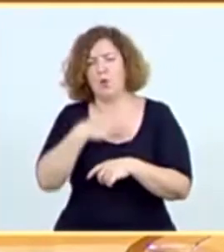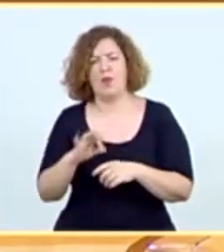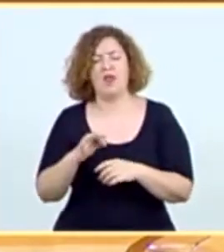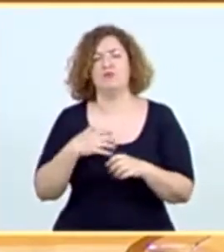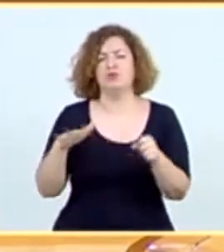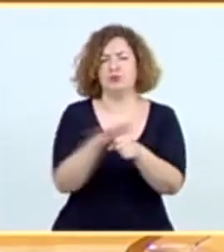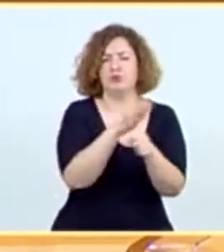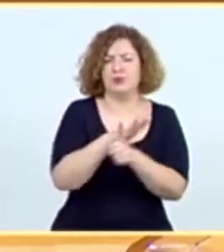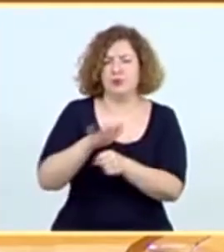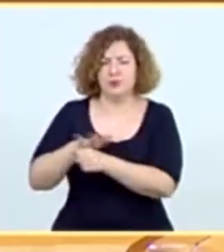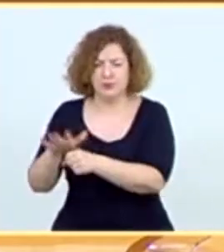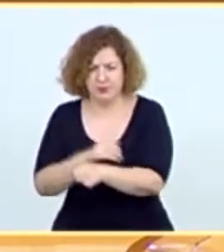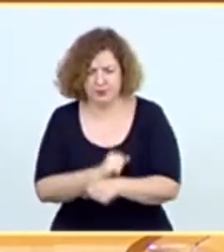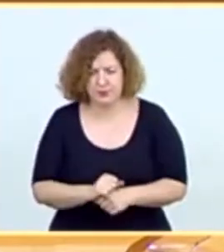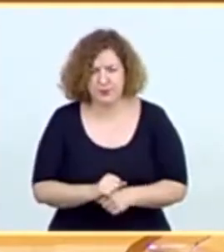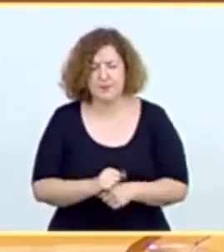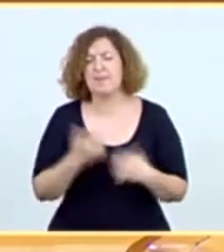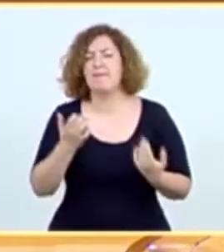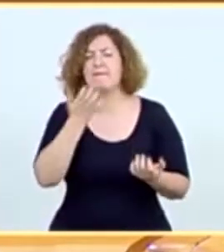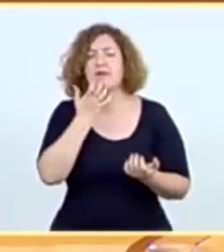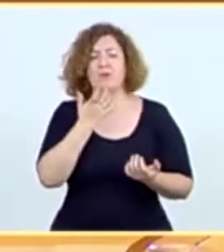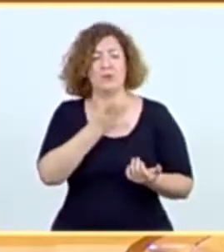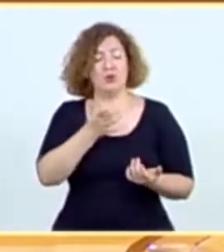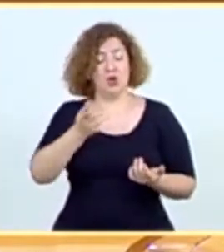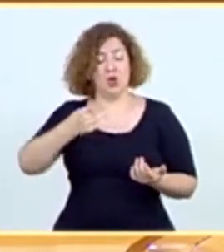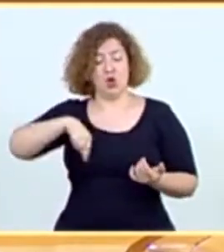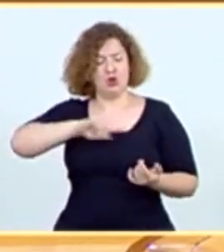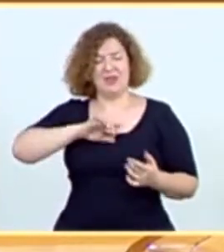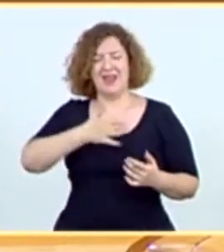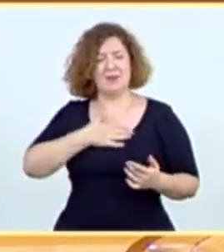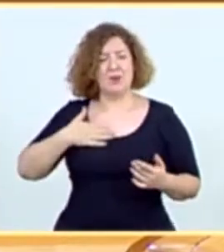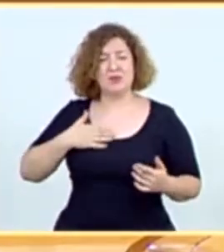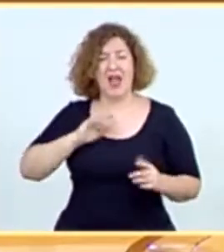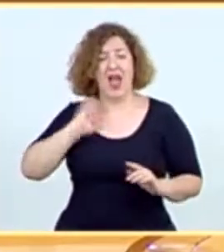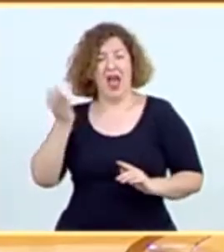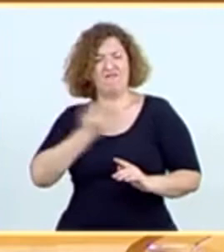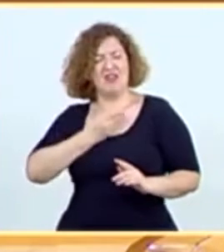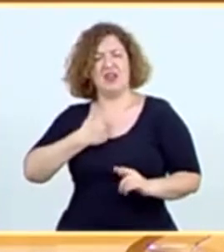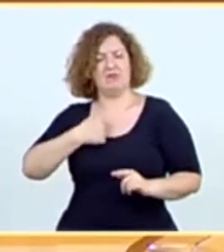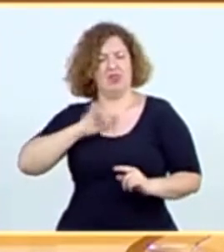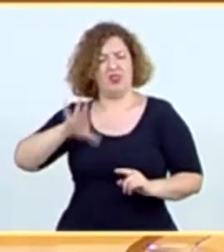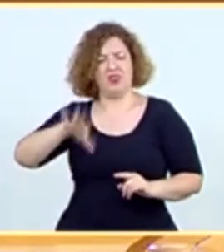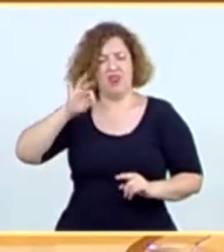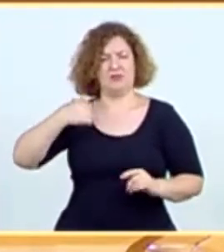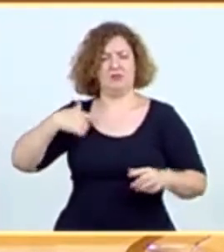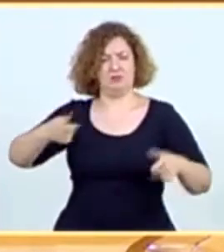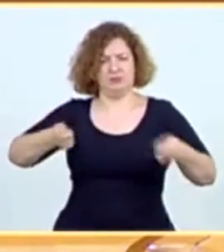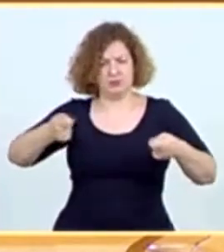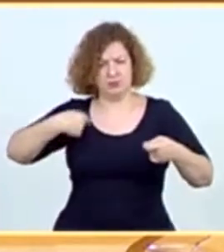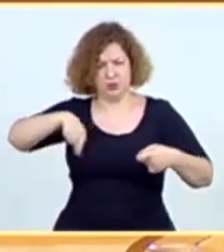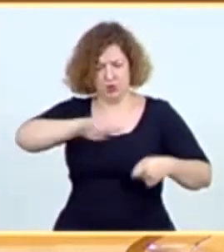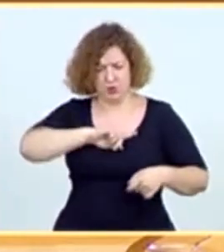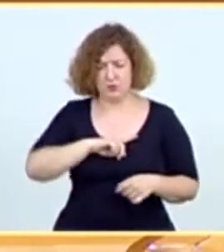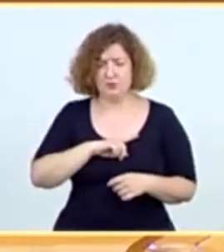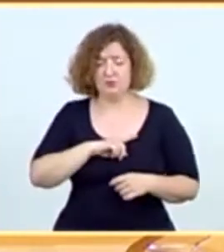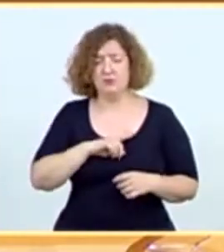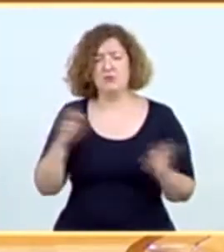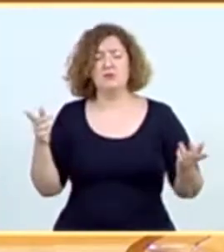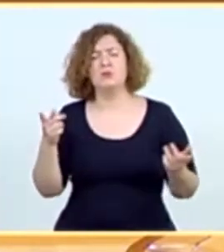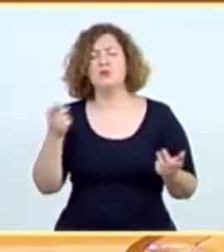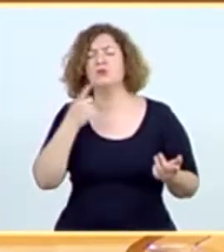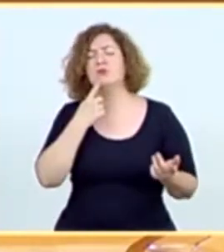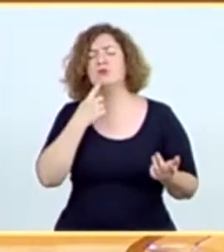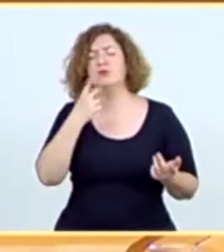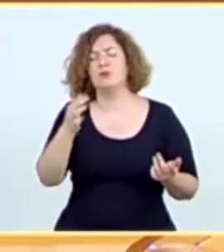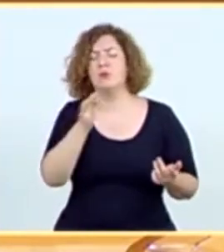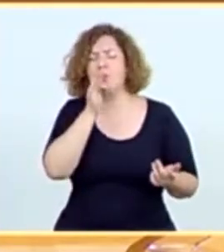país. Porque, en definitiva, queremos decidirlo todo aquello que nos afecta. No queremos promesas incumplidas, queremos